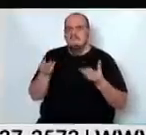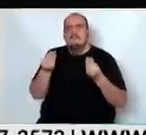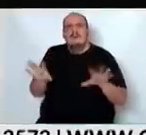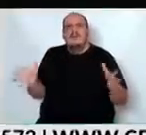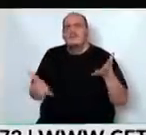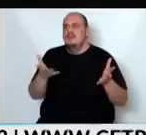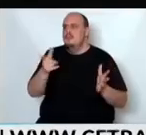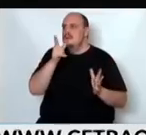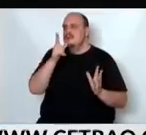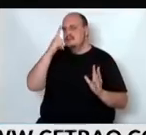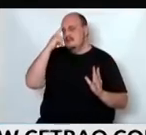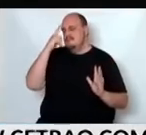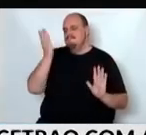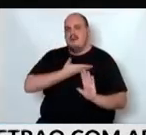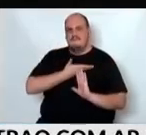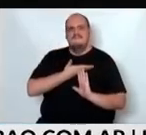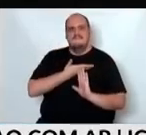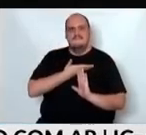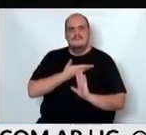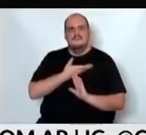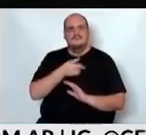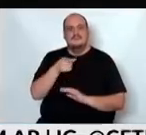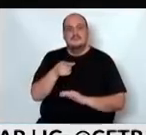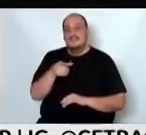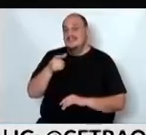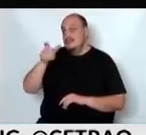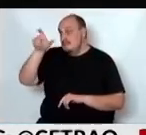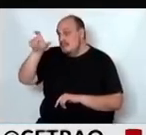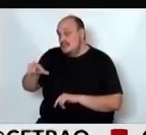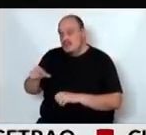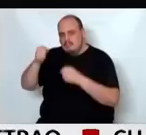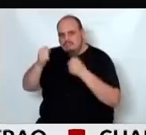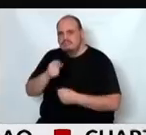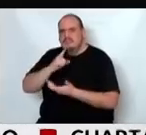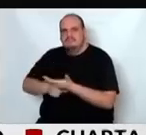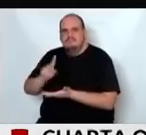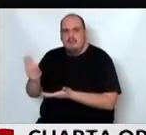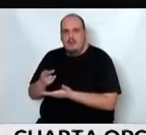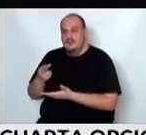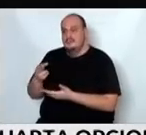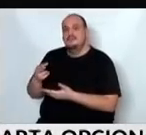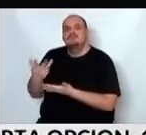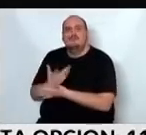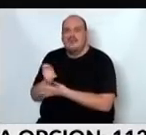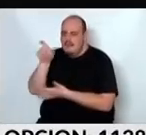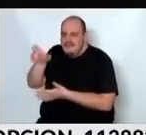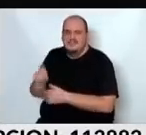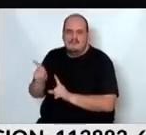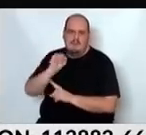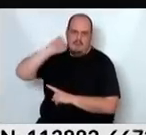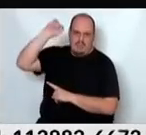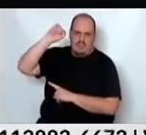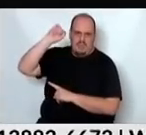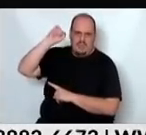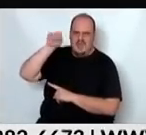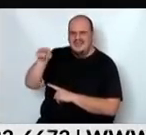de shock. En el caso del suicidio, la víctima es la propia persona que cometió el acto y eso es lo que lo hace